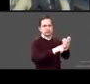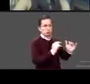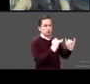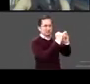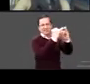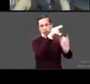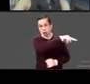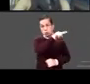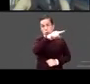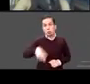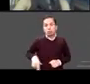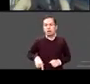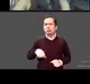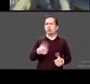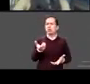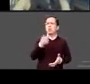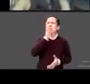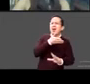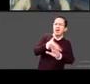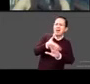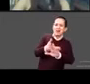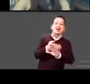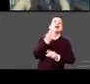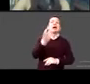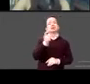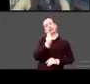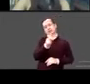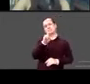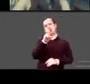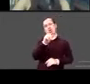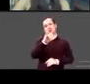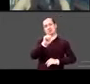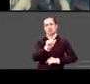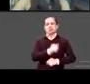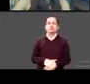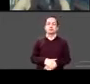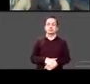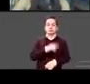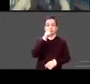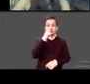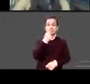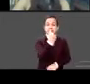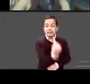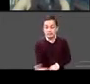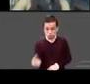Estado. Las y los niños pueden verse afectados por distintas formas de violencia de